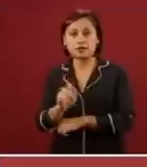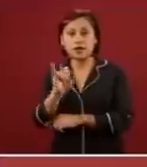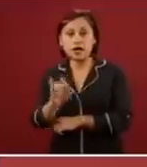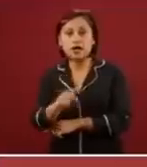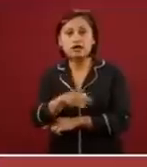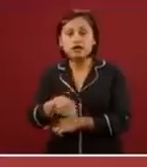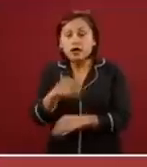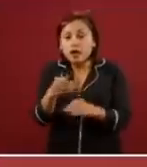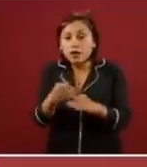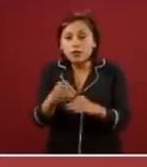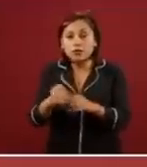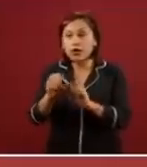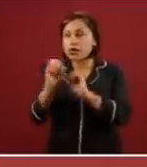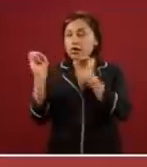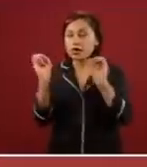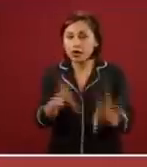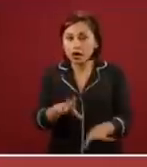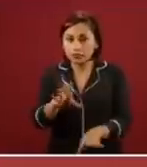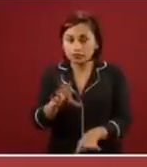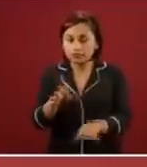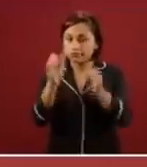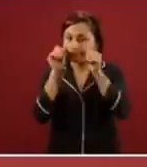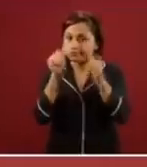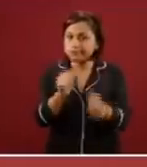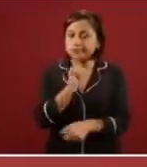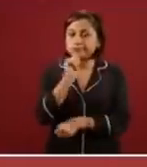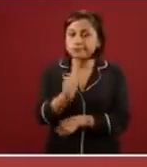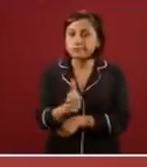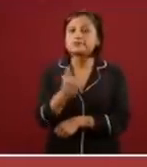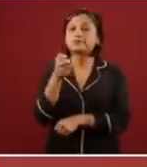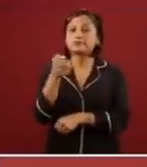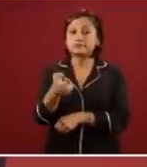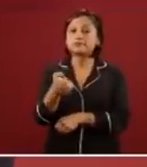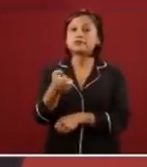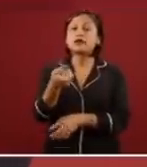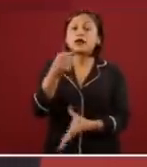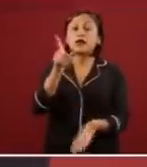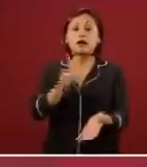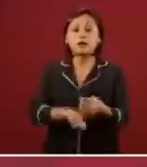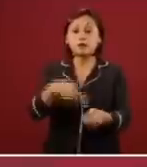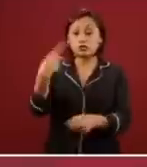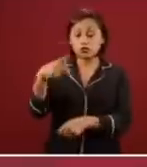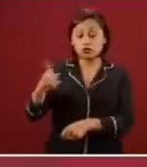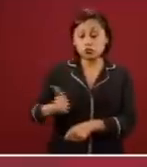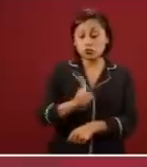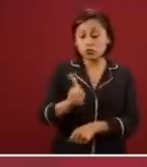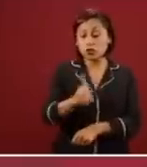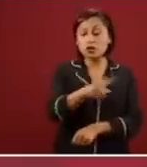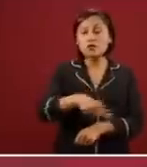pueblos con calles destruidas,